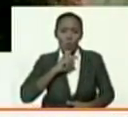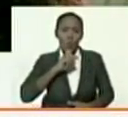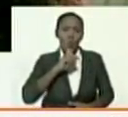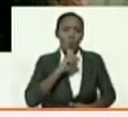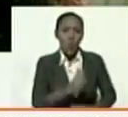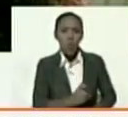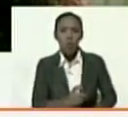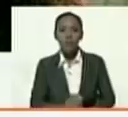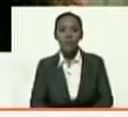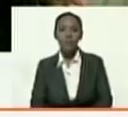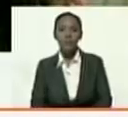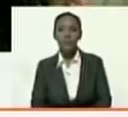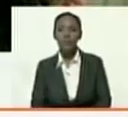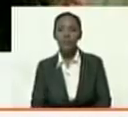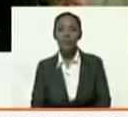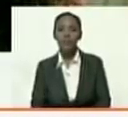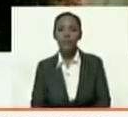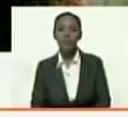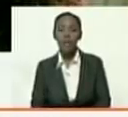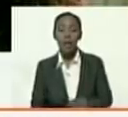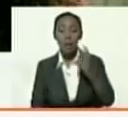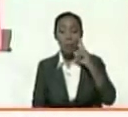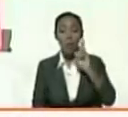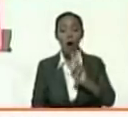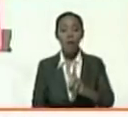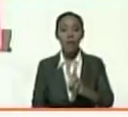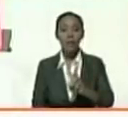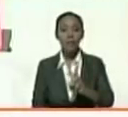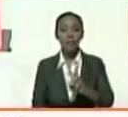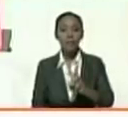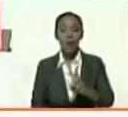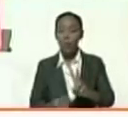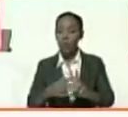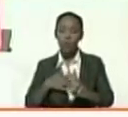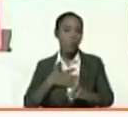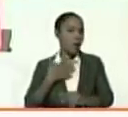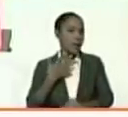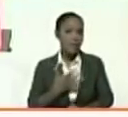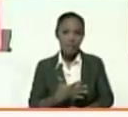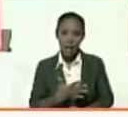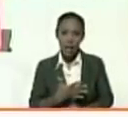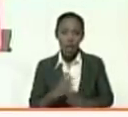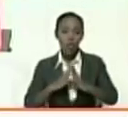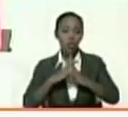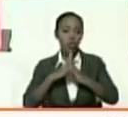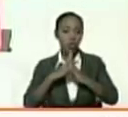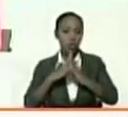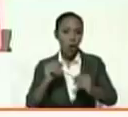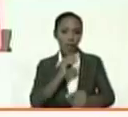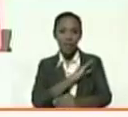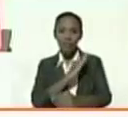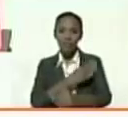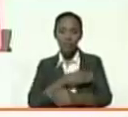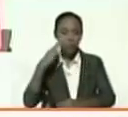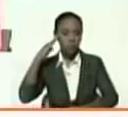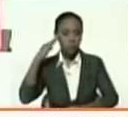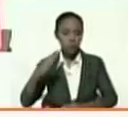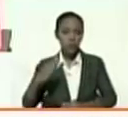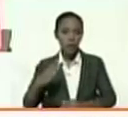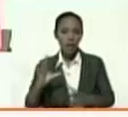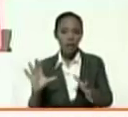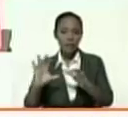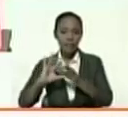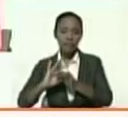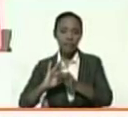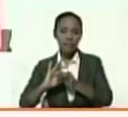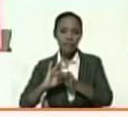Gravísimos aprietos. Y vamos a ver, pues, no puede ser que toda la Fuerza Armada Boliviana esté con el nazi,